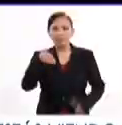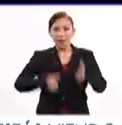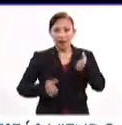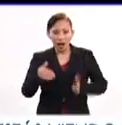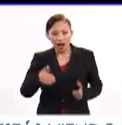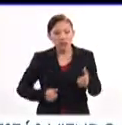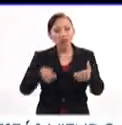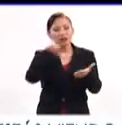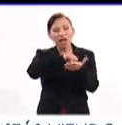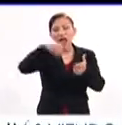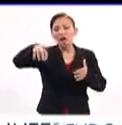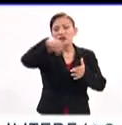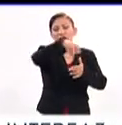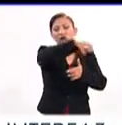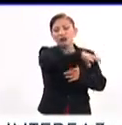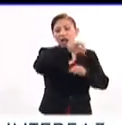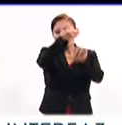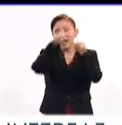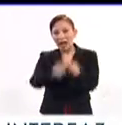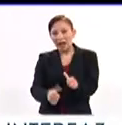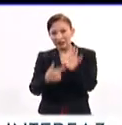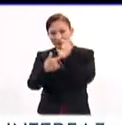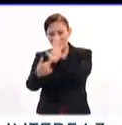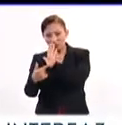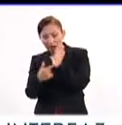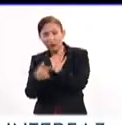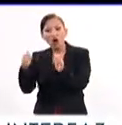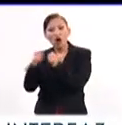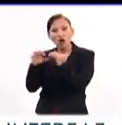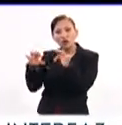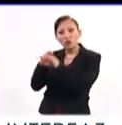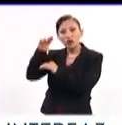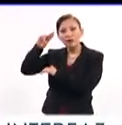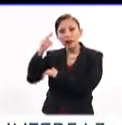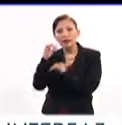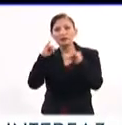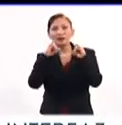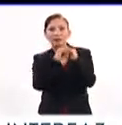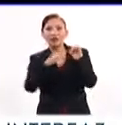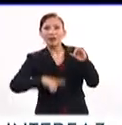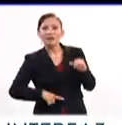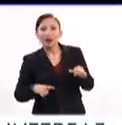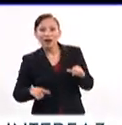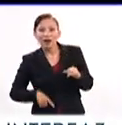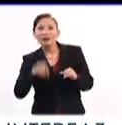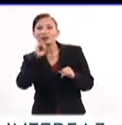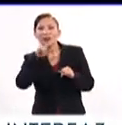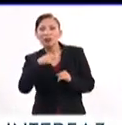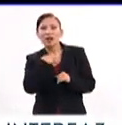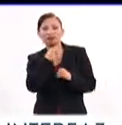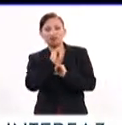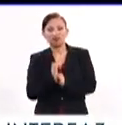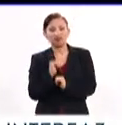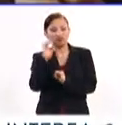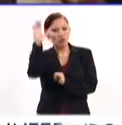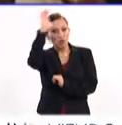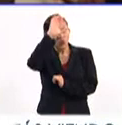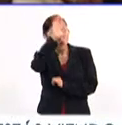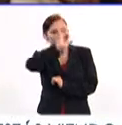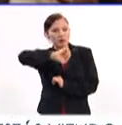Teatros, centros y corporaciones de las artes escénicas, junto con universidades, instituciones gubernamentales, ministerios de